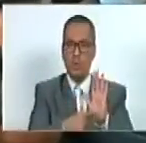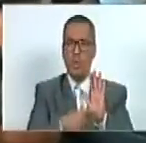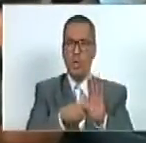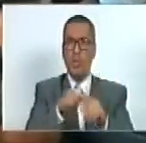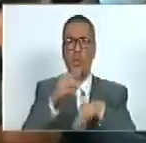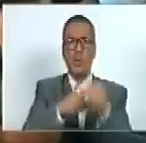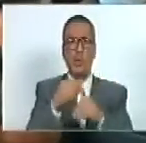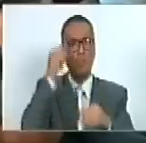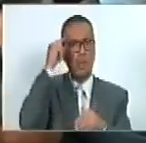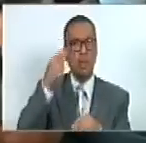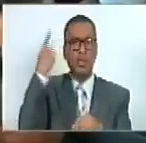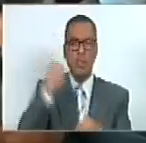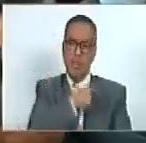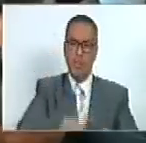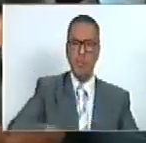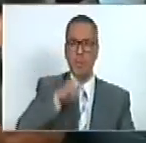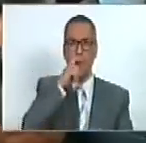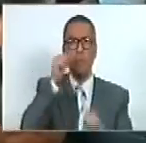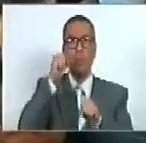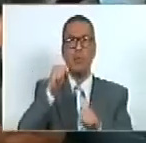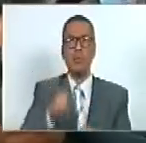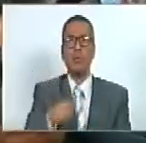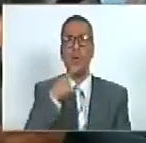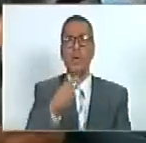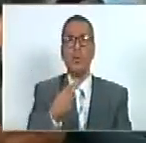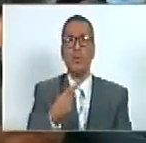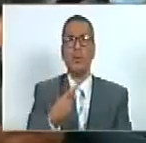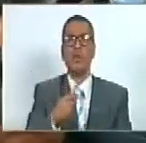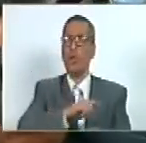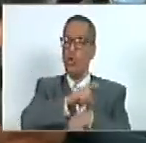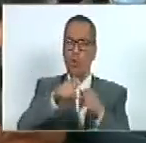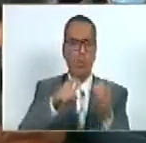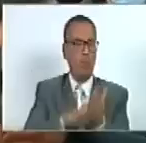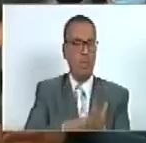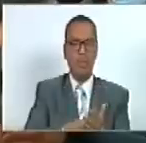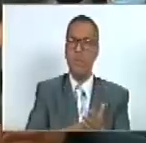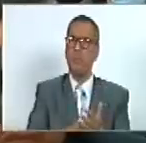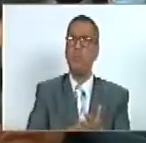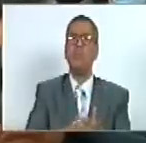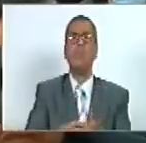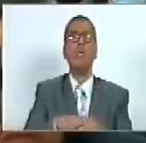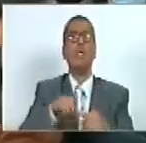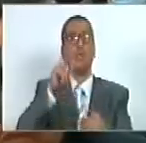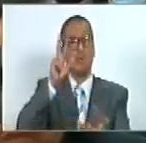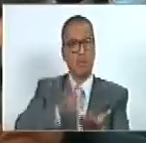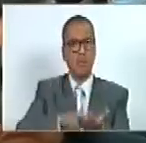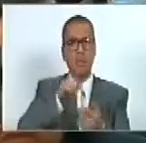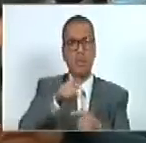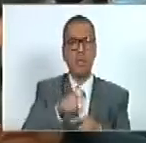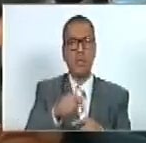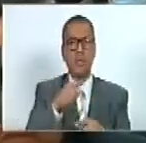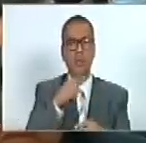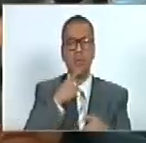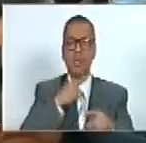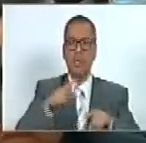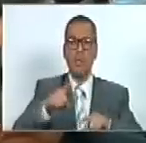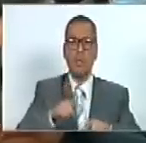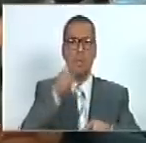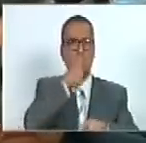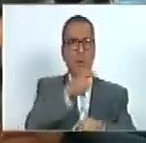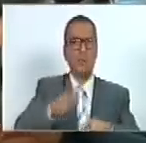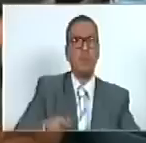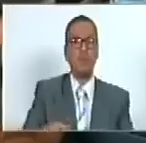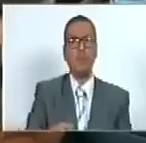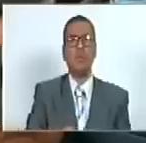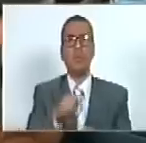hecho ayer, y el presidente Maduro dijo: estamos completamente de acuerdo con lo que nos acaba de decir el